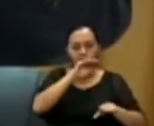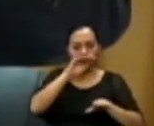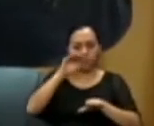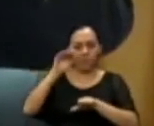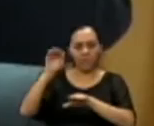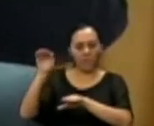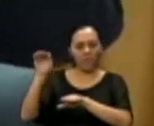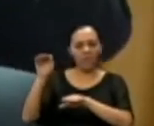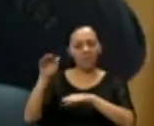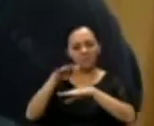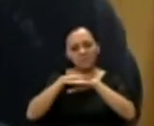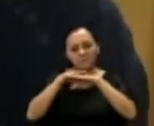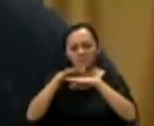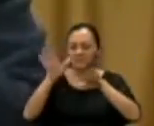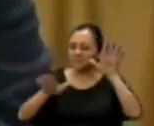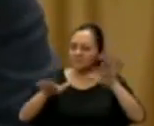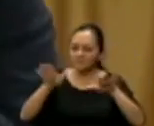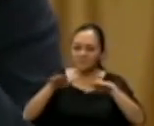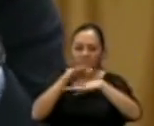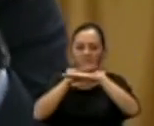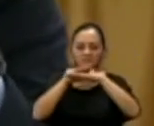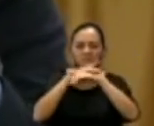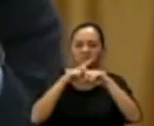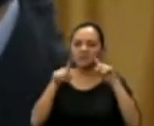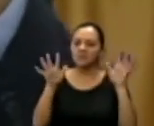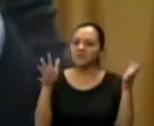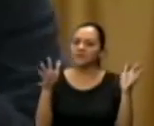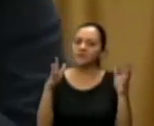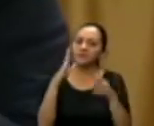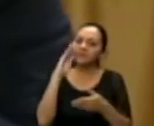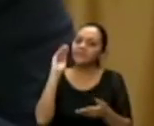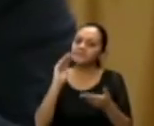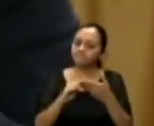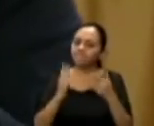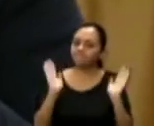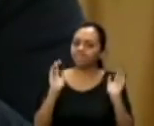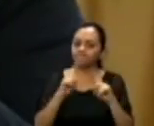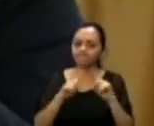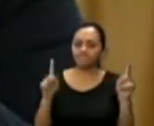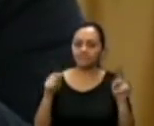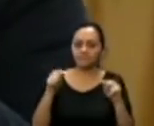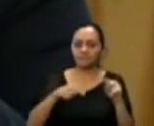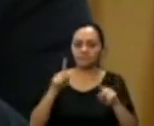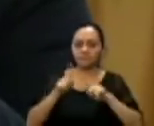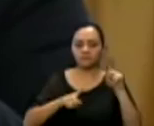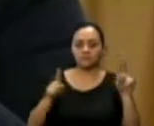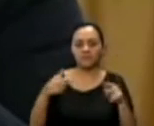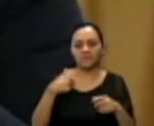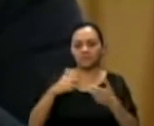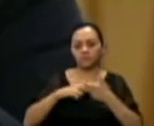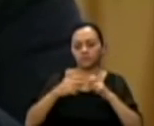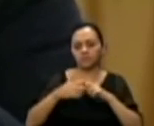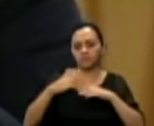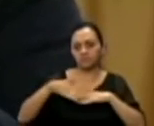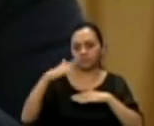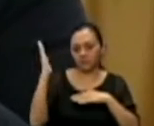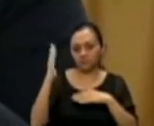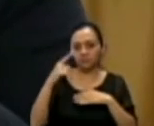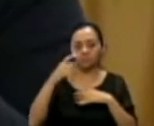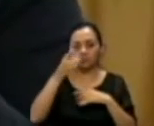promedio vamos a estar mucho menos que todavía es territorio donde hay mucho problema para la ganadería como la